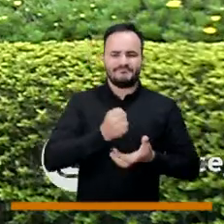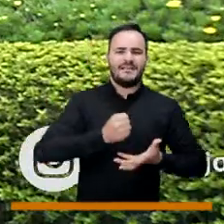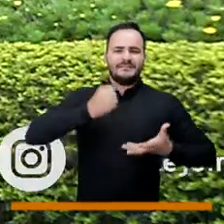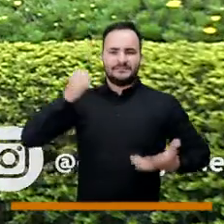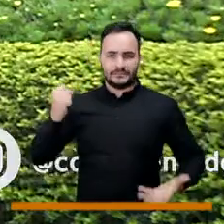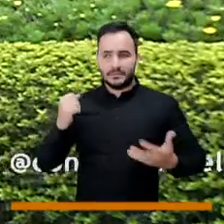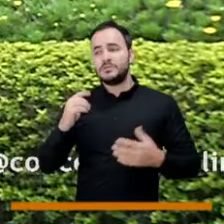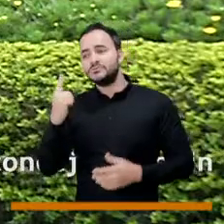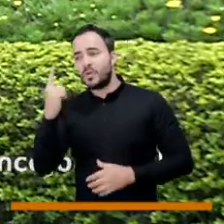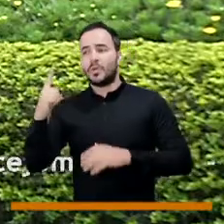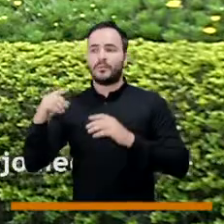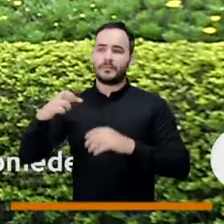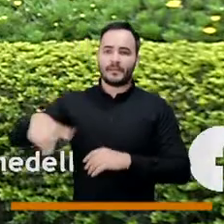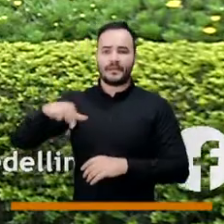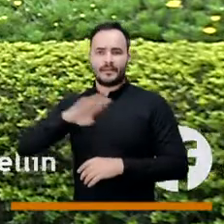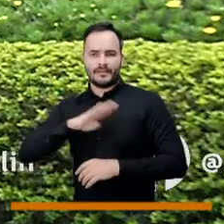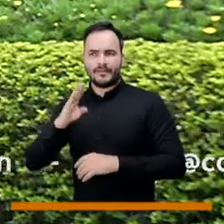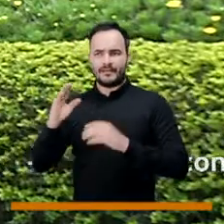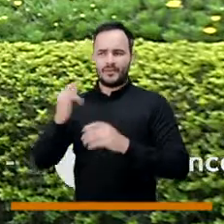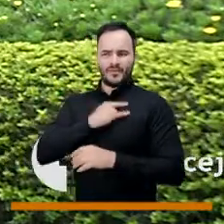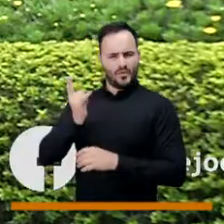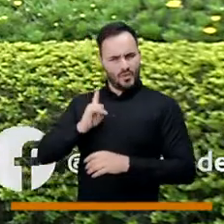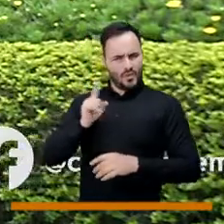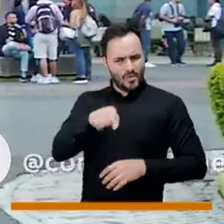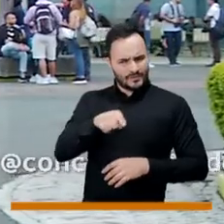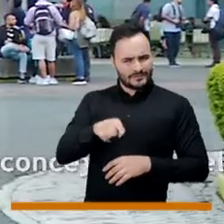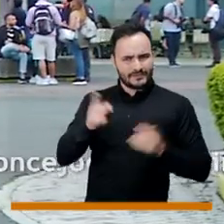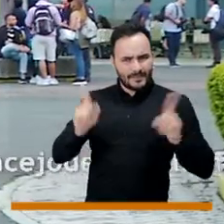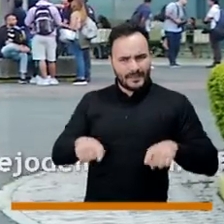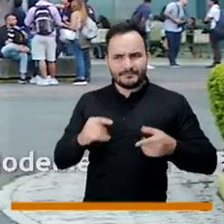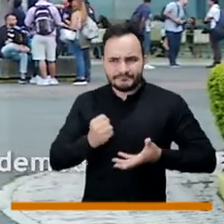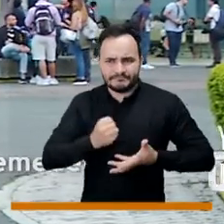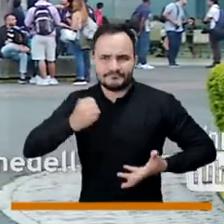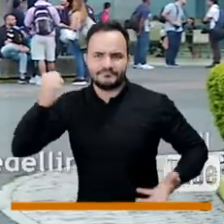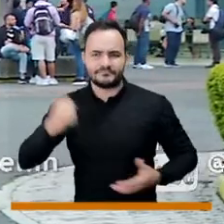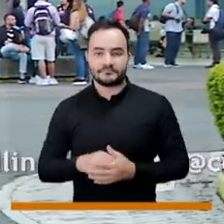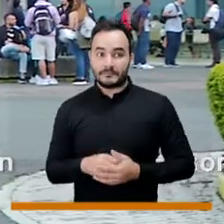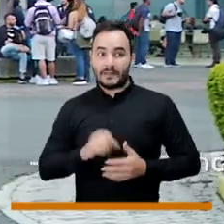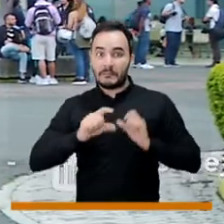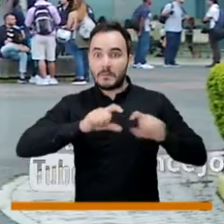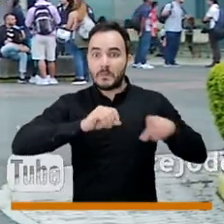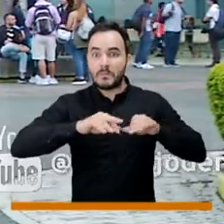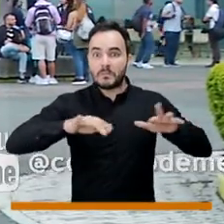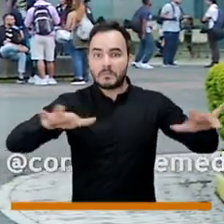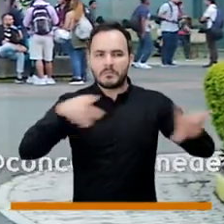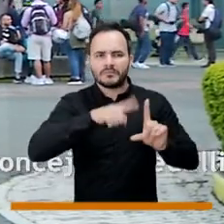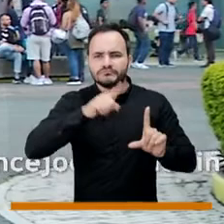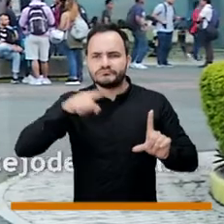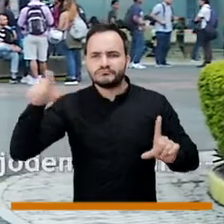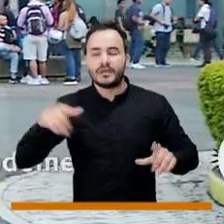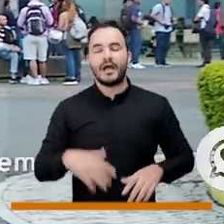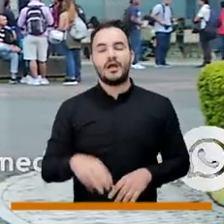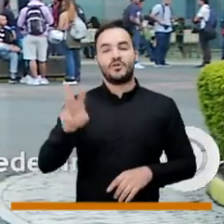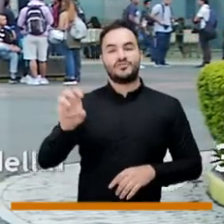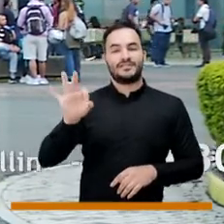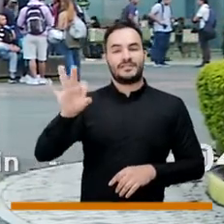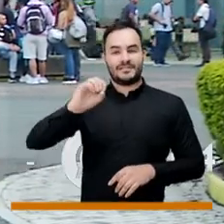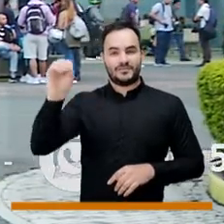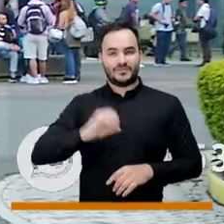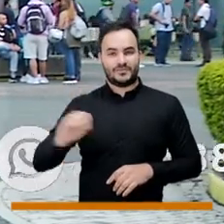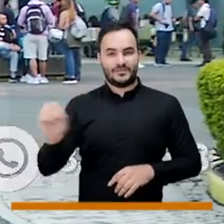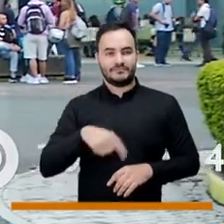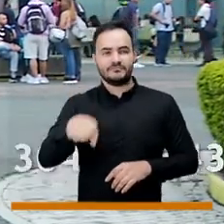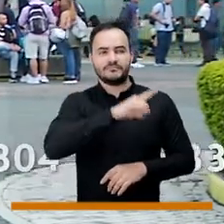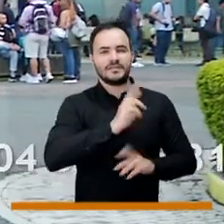universidad nuestro tema en de frente a la gente y la encuesta va de la siguiente manera el 83 por ciento de los encuestados